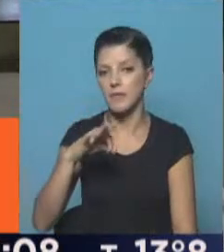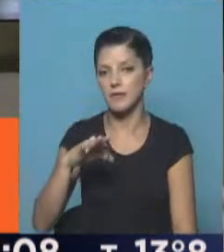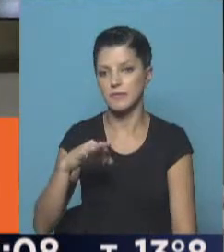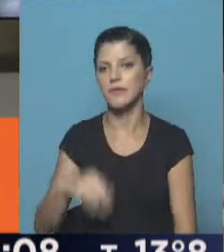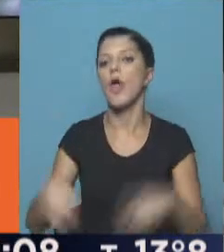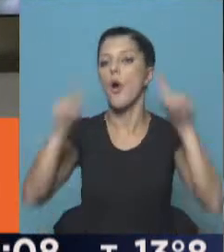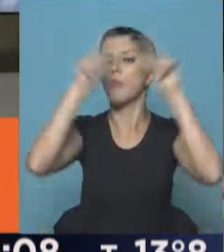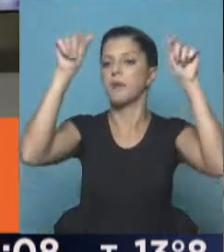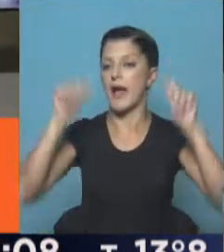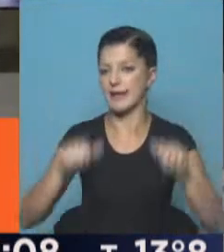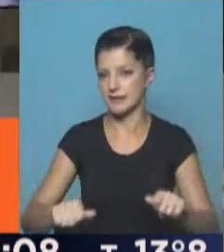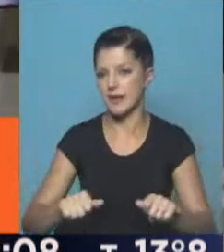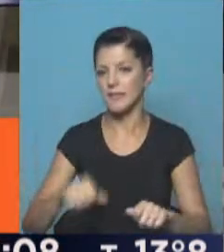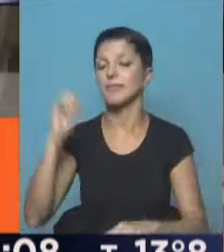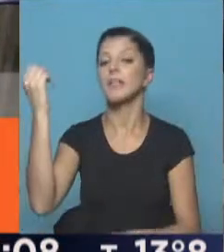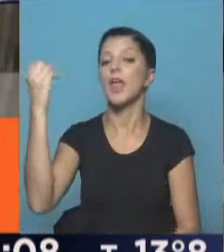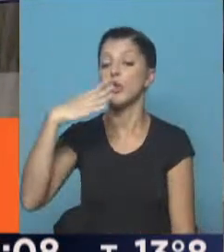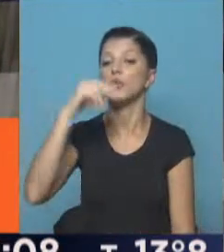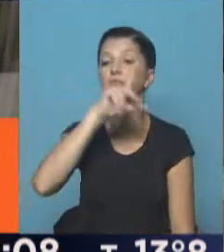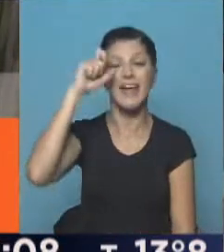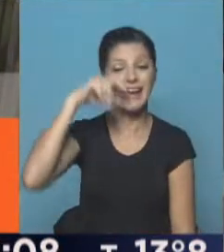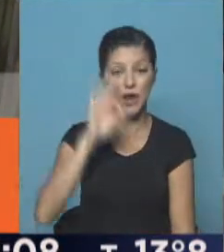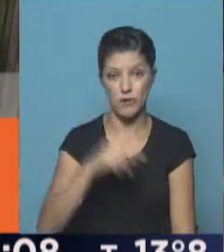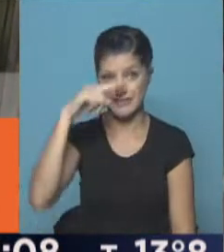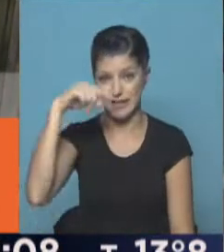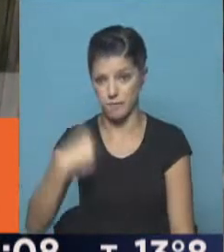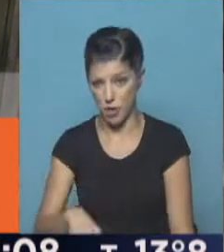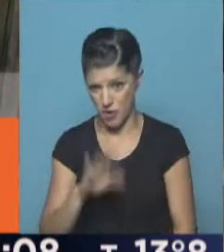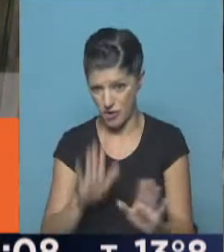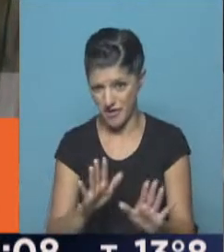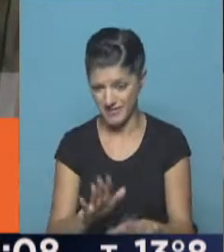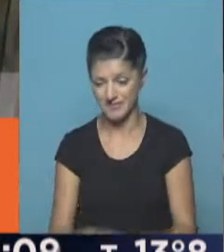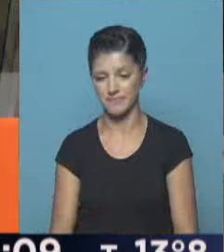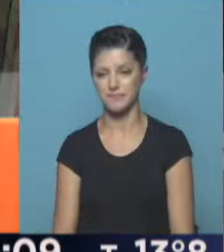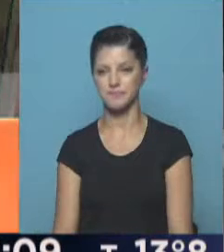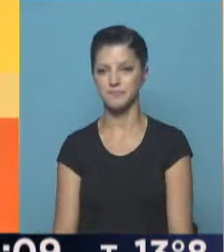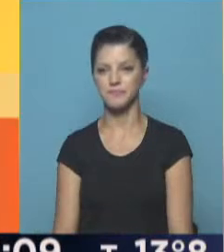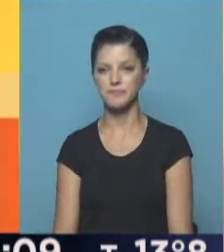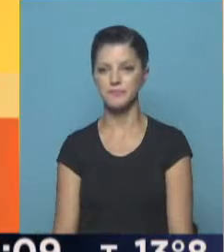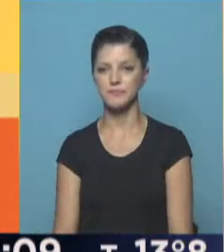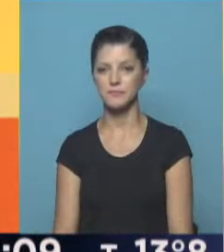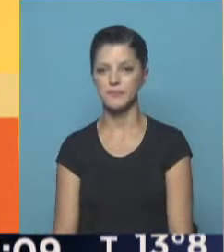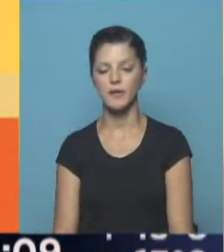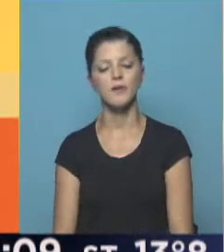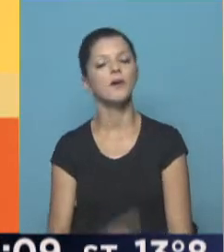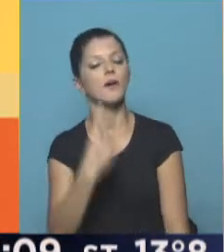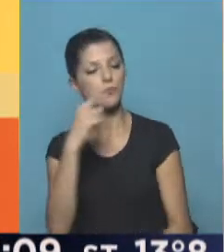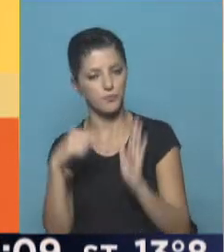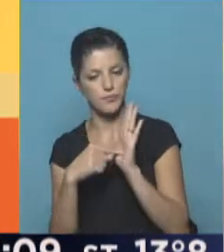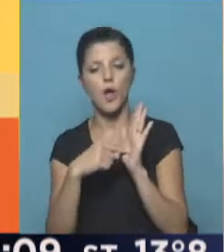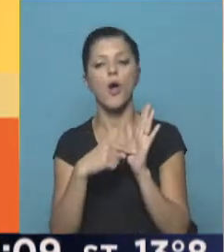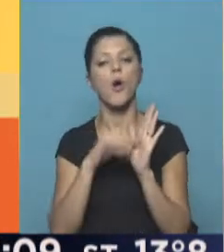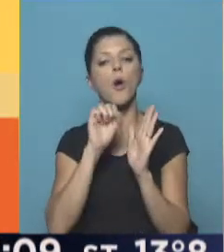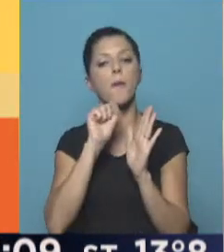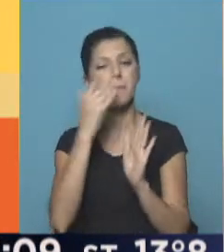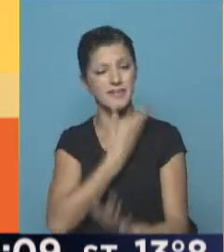colores. Natalia. Sí, Mariano, una cosita es que Putin habló y elogiando a Trump, dijo que